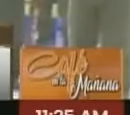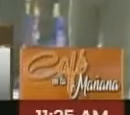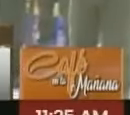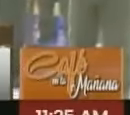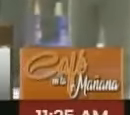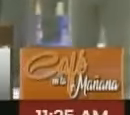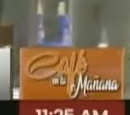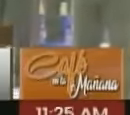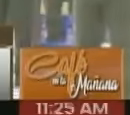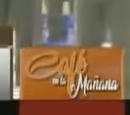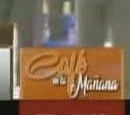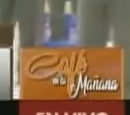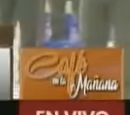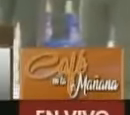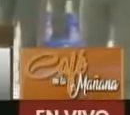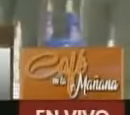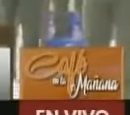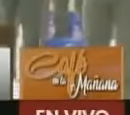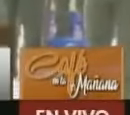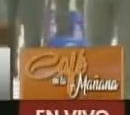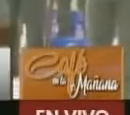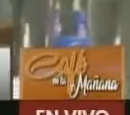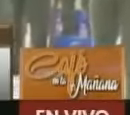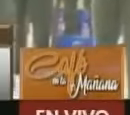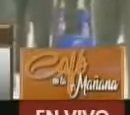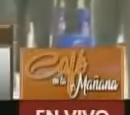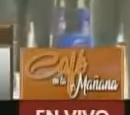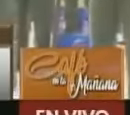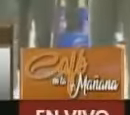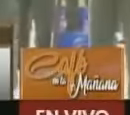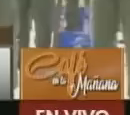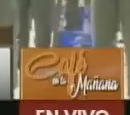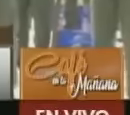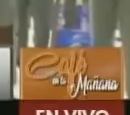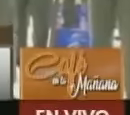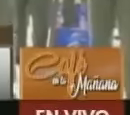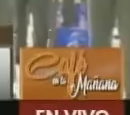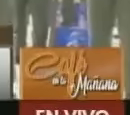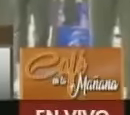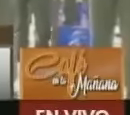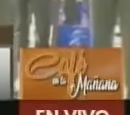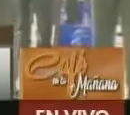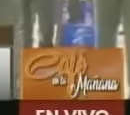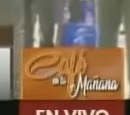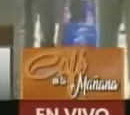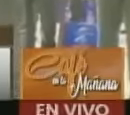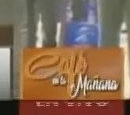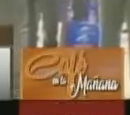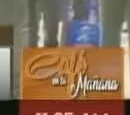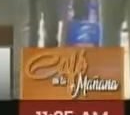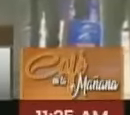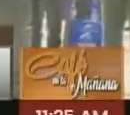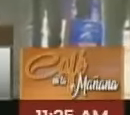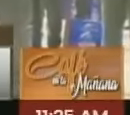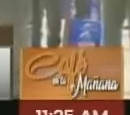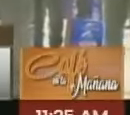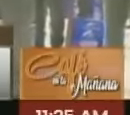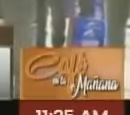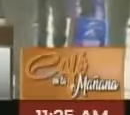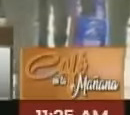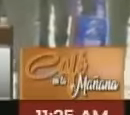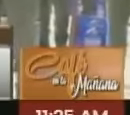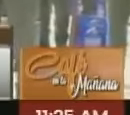Nosotros hemos hecho eso público, todas las actividades del Consejo Nacional Electoral las hemos hecho como esta,